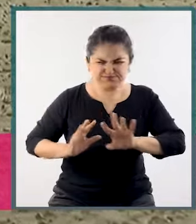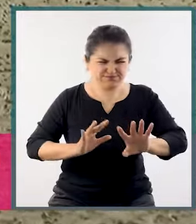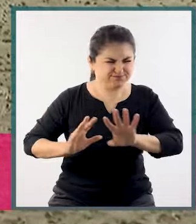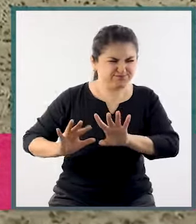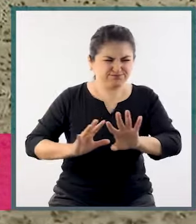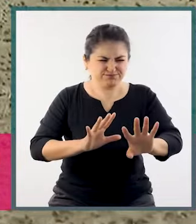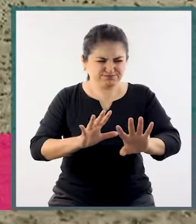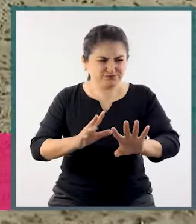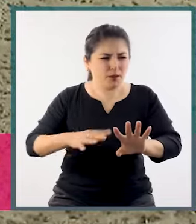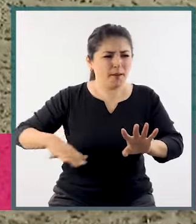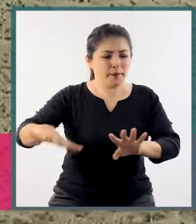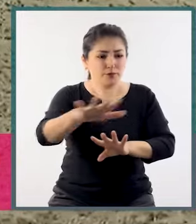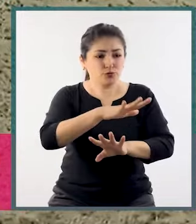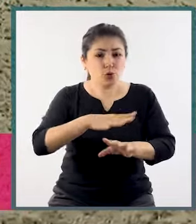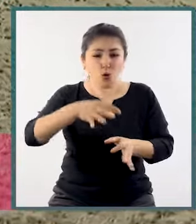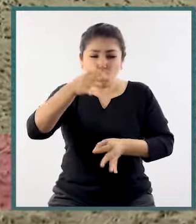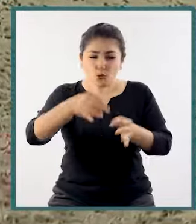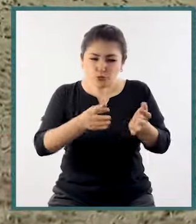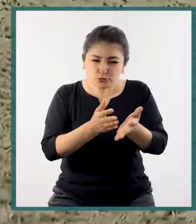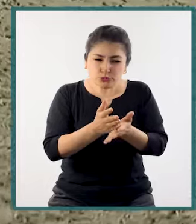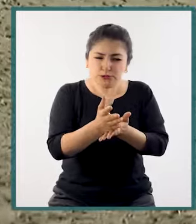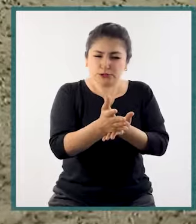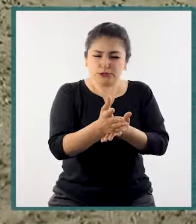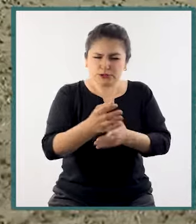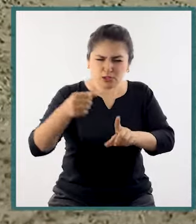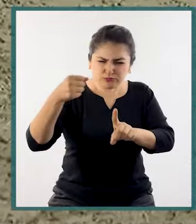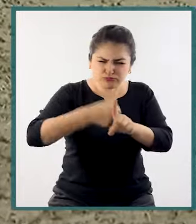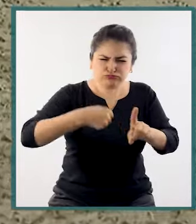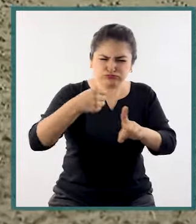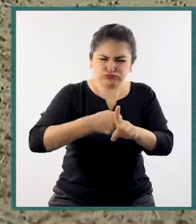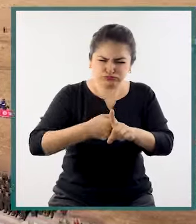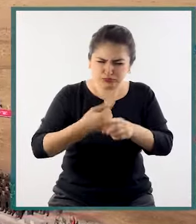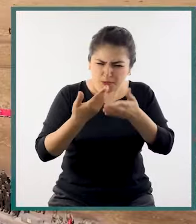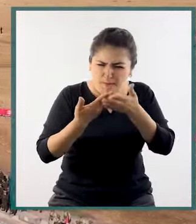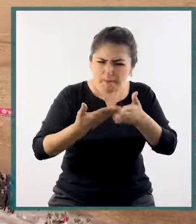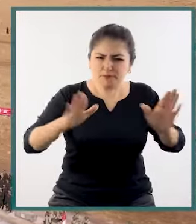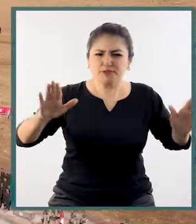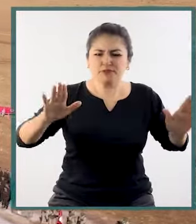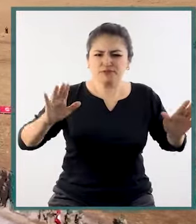y la justicia puede superar cualquier obstáculo.